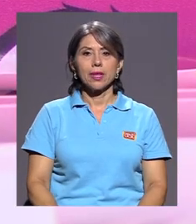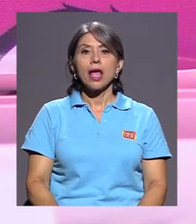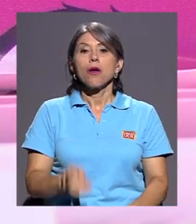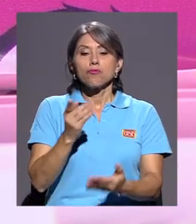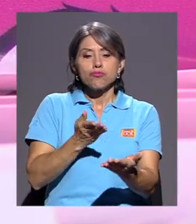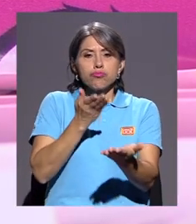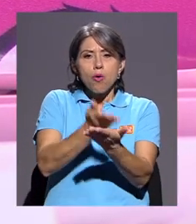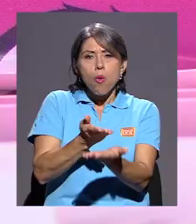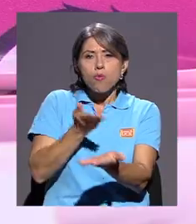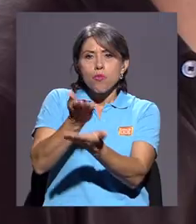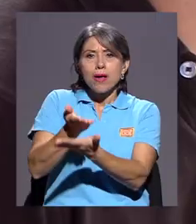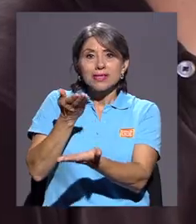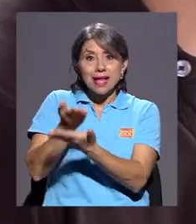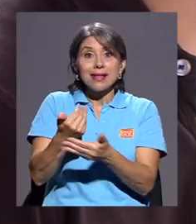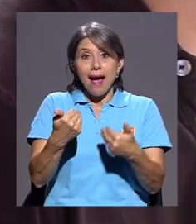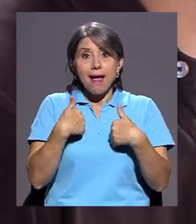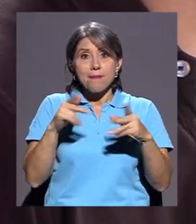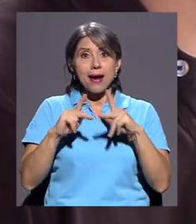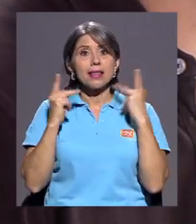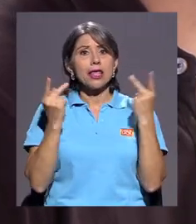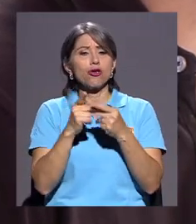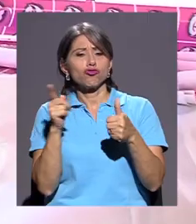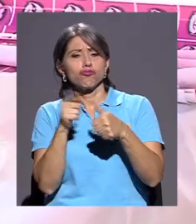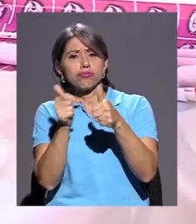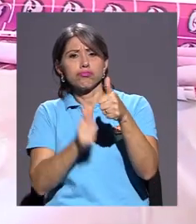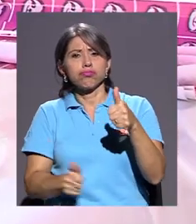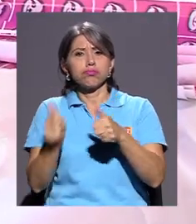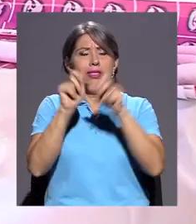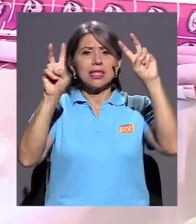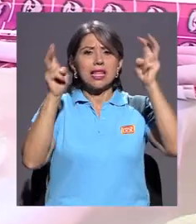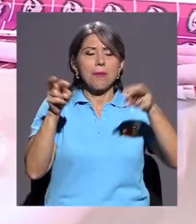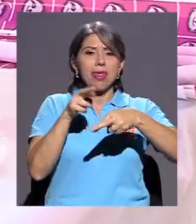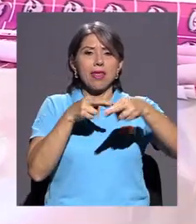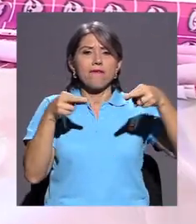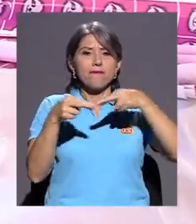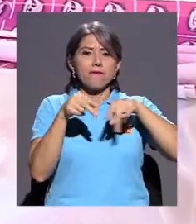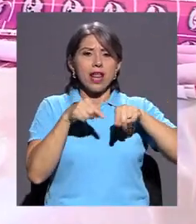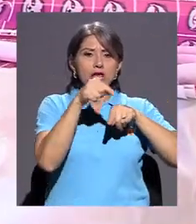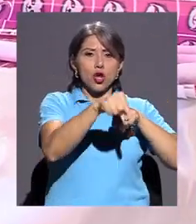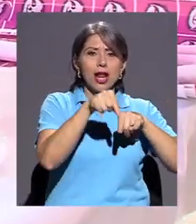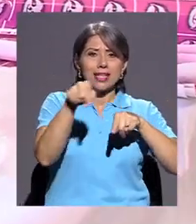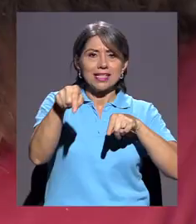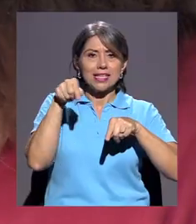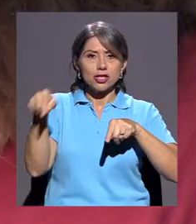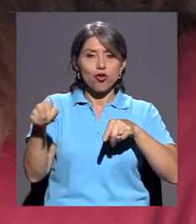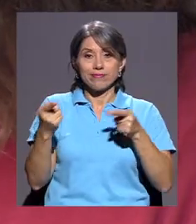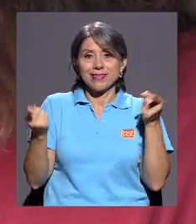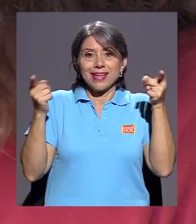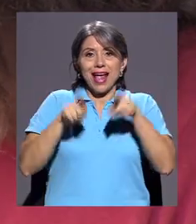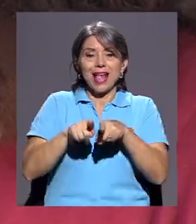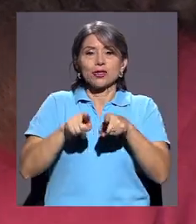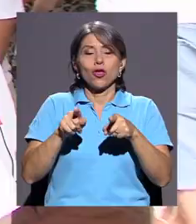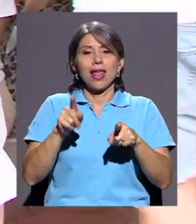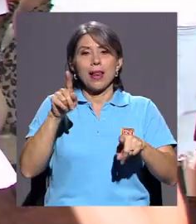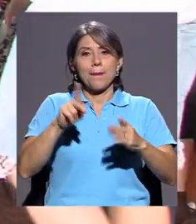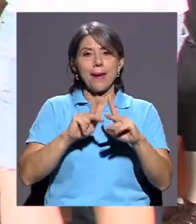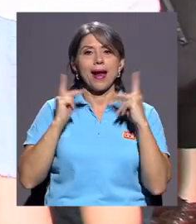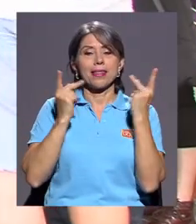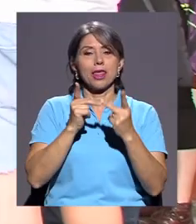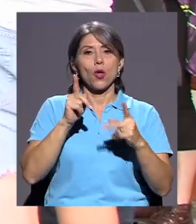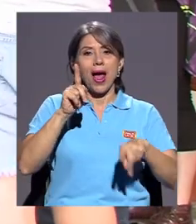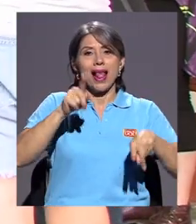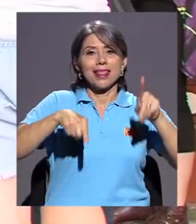Dentro de las propuestas, hubo partidos que priorizaron en el tema de la regionalización. Este fue el caso de